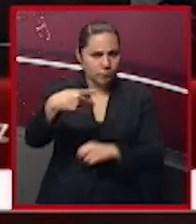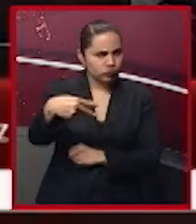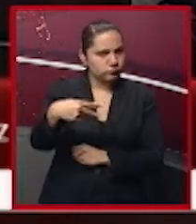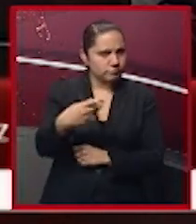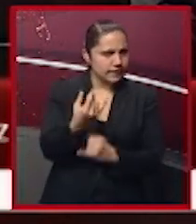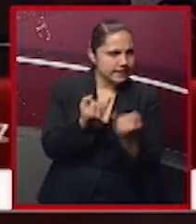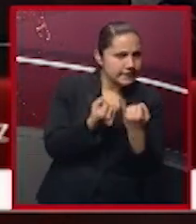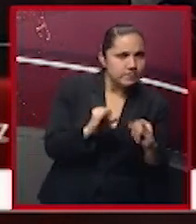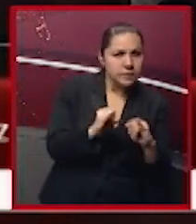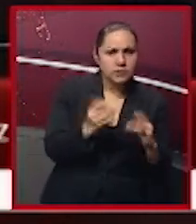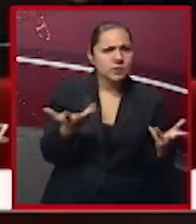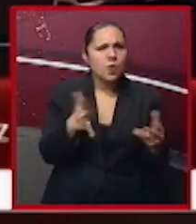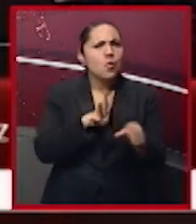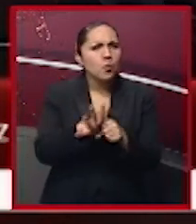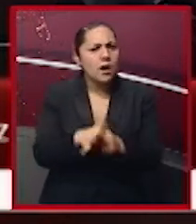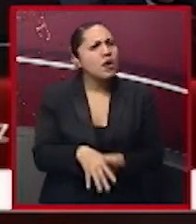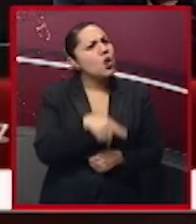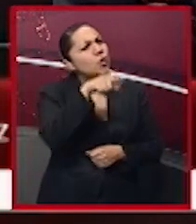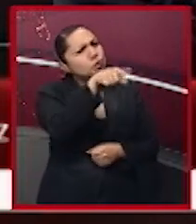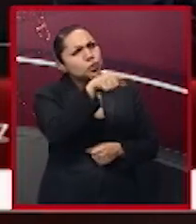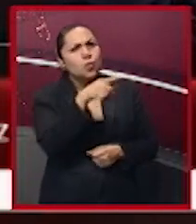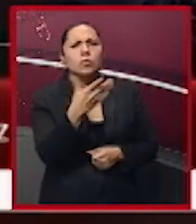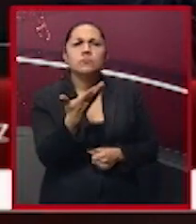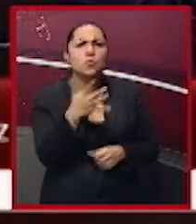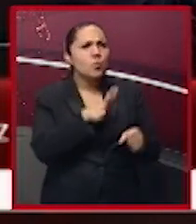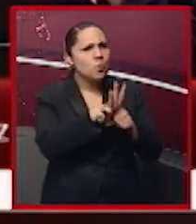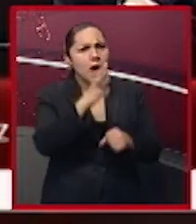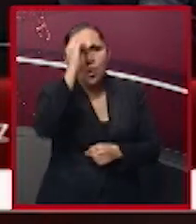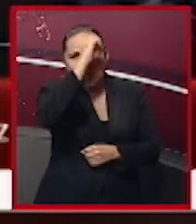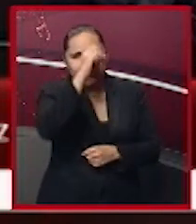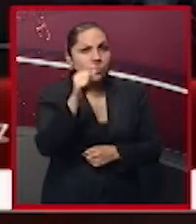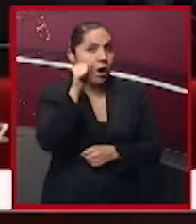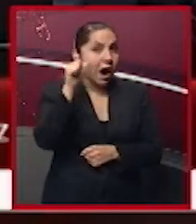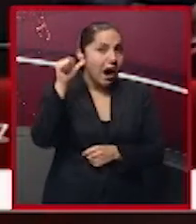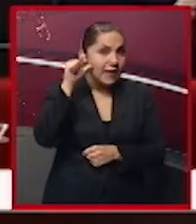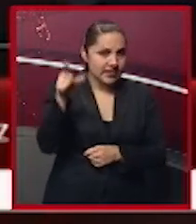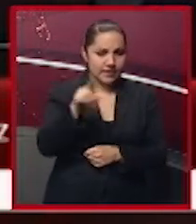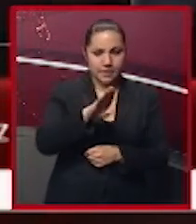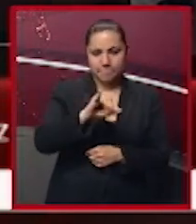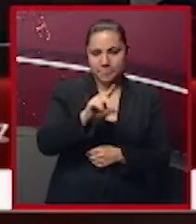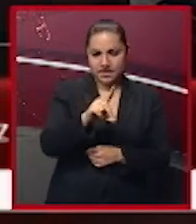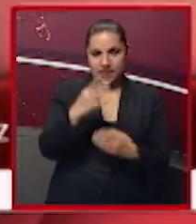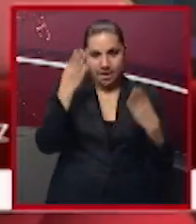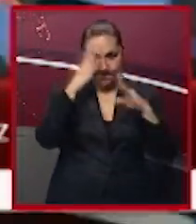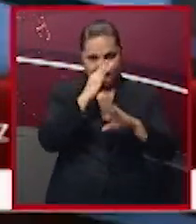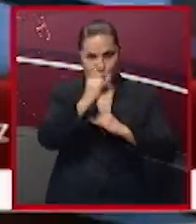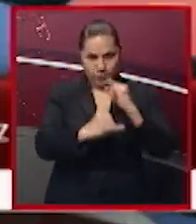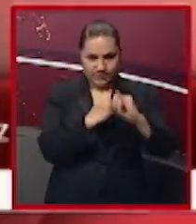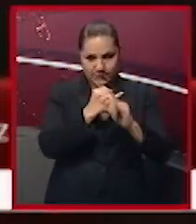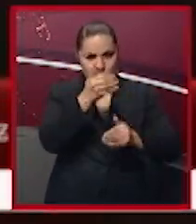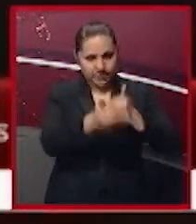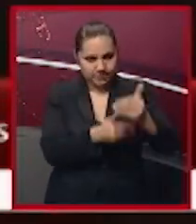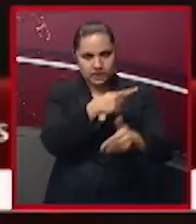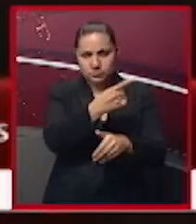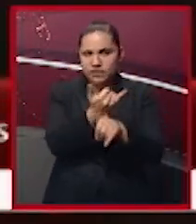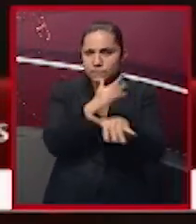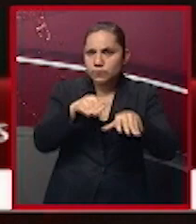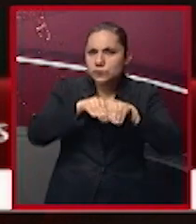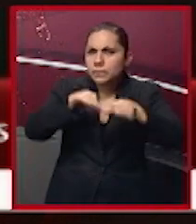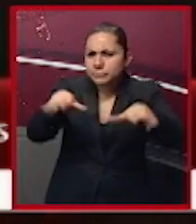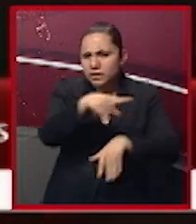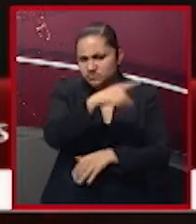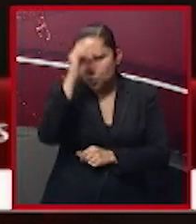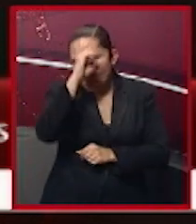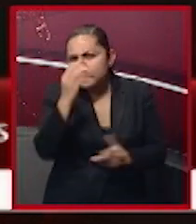sobre el documento publicado el día de ayer por el PIB, Banco Internacional de Desarrollo? En este año